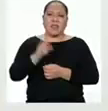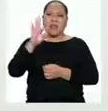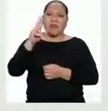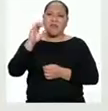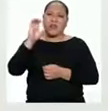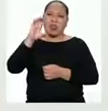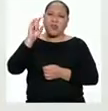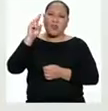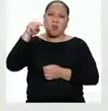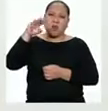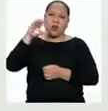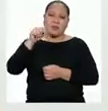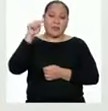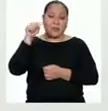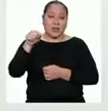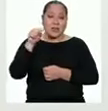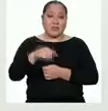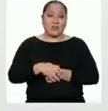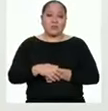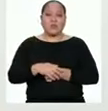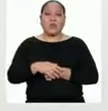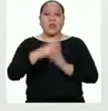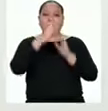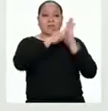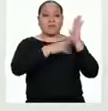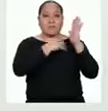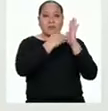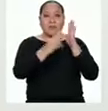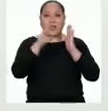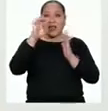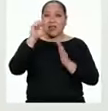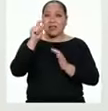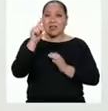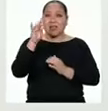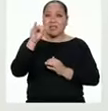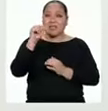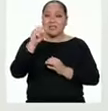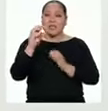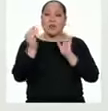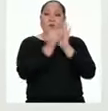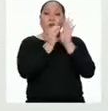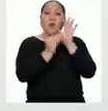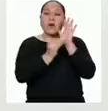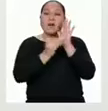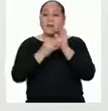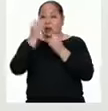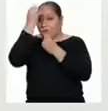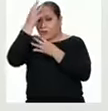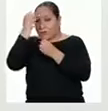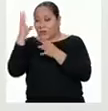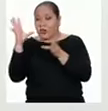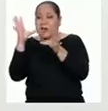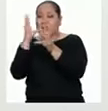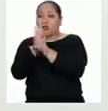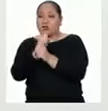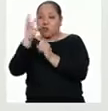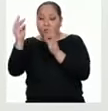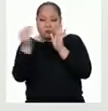distribución de frecuencias es una tabla estadística donde se presentan los datos resumidos, de tal manera que se puede tener una